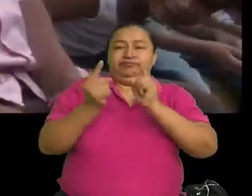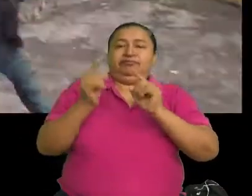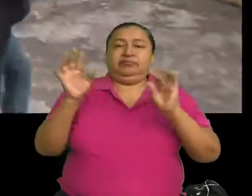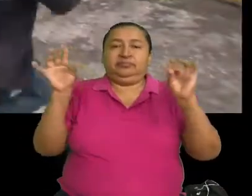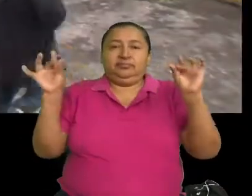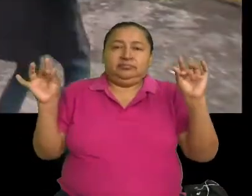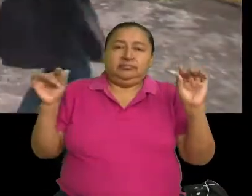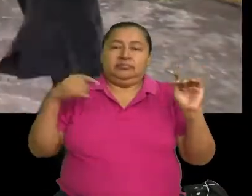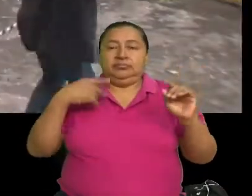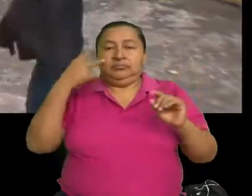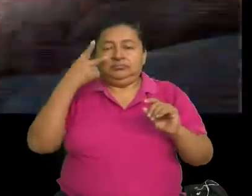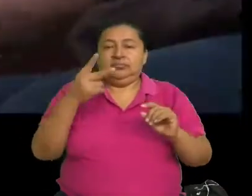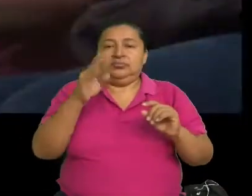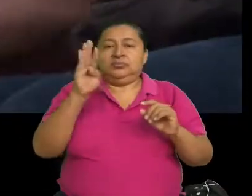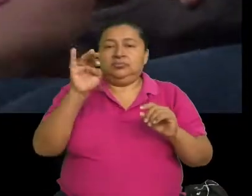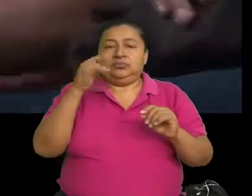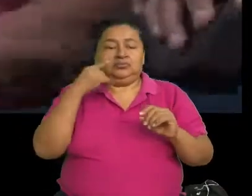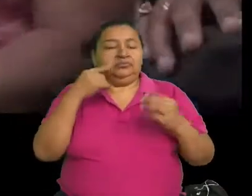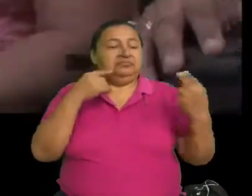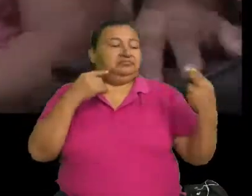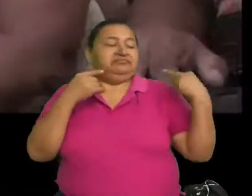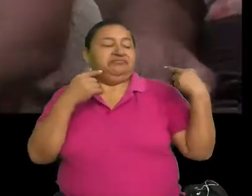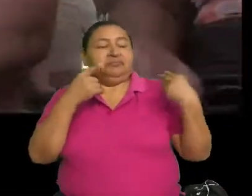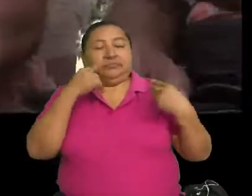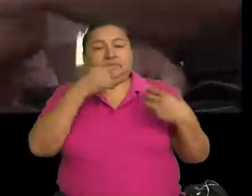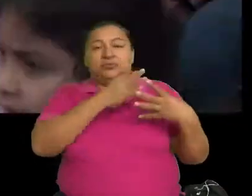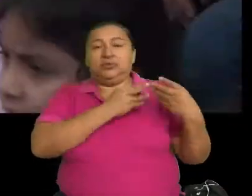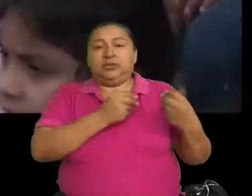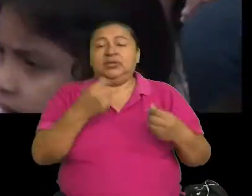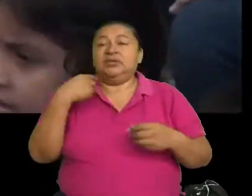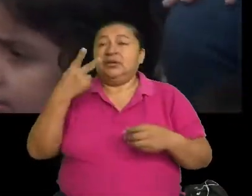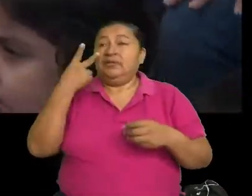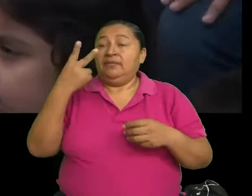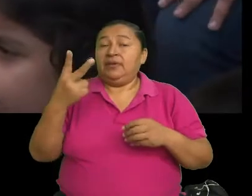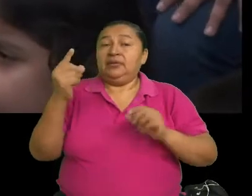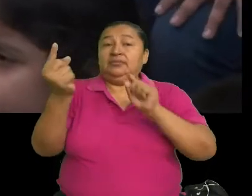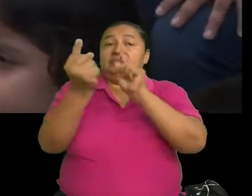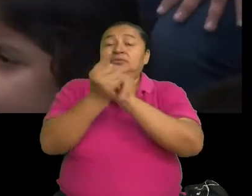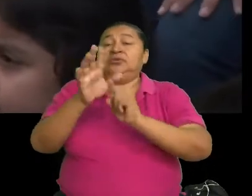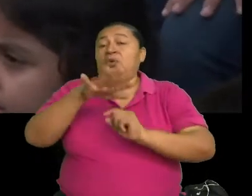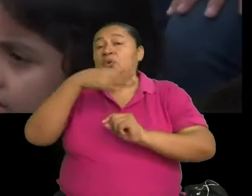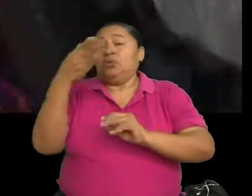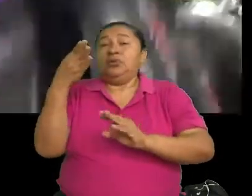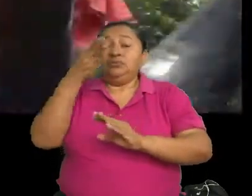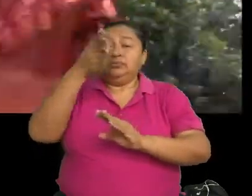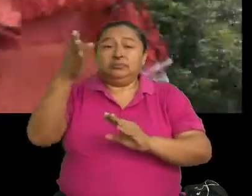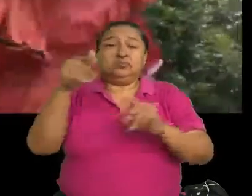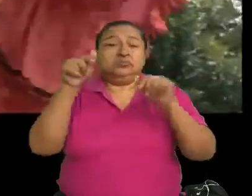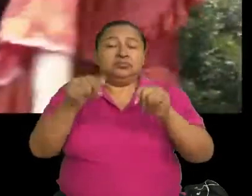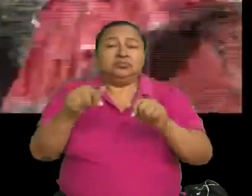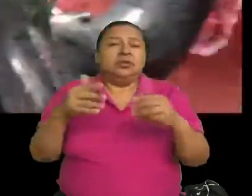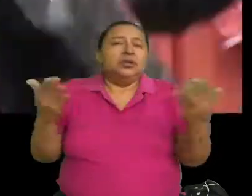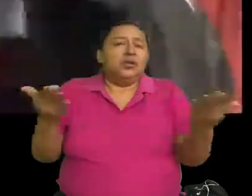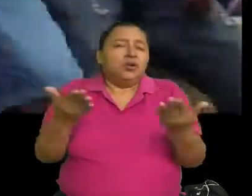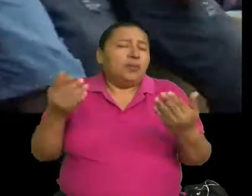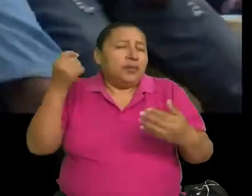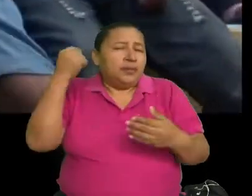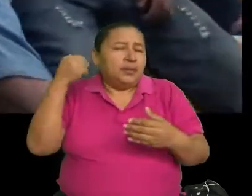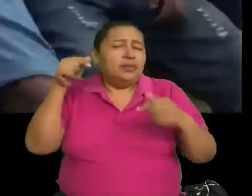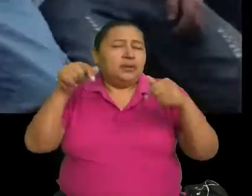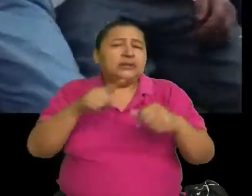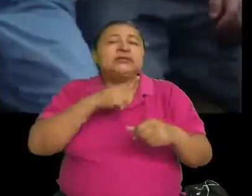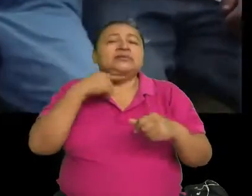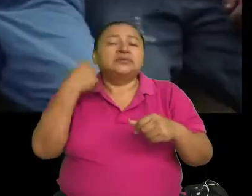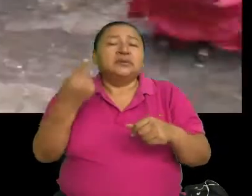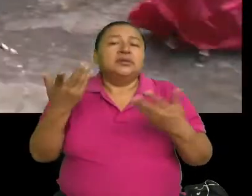ver de espaldas siempre a su tierra y de frente siempre hacia otro horizonte. ¿Cómo entendemos esa realidad a partir